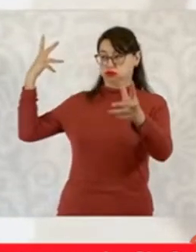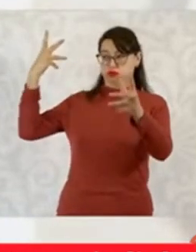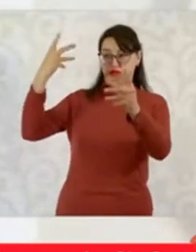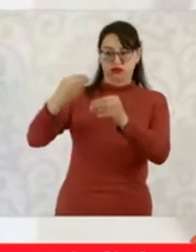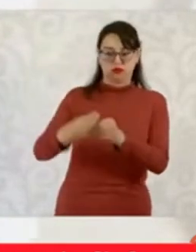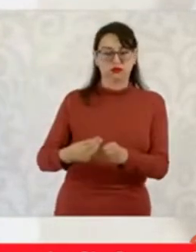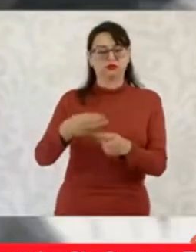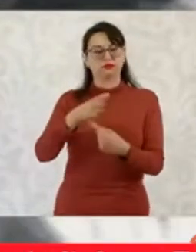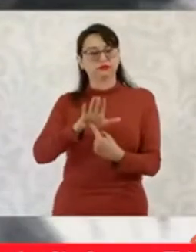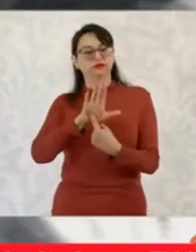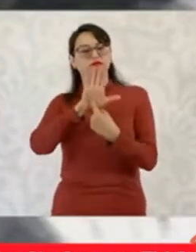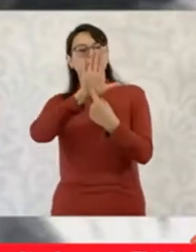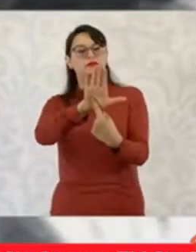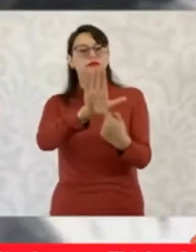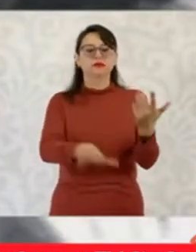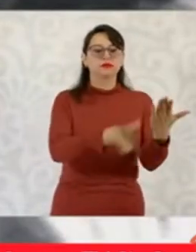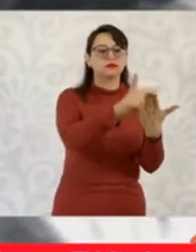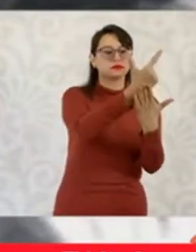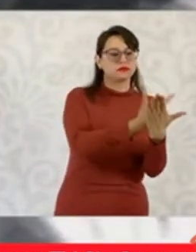los